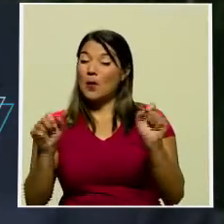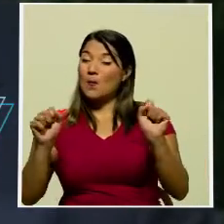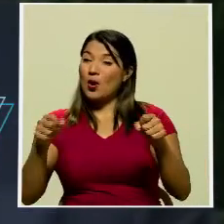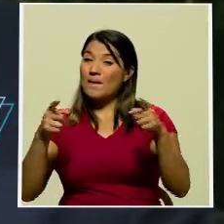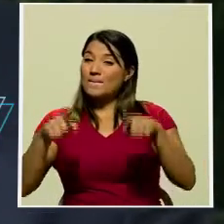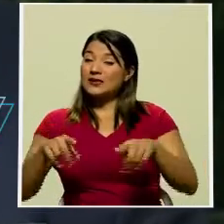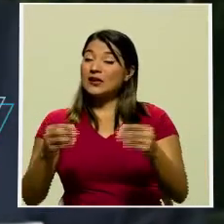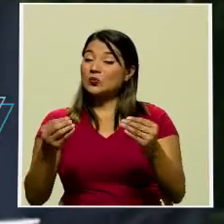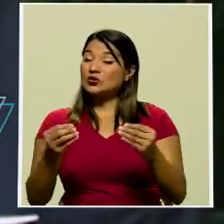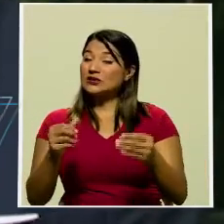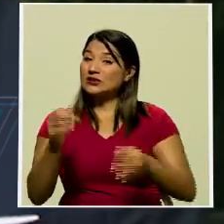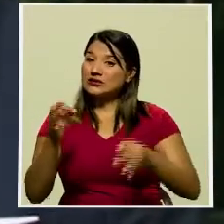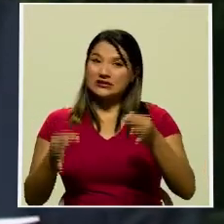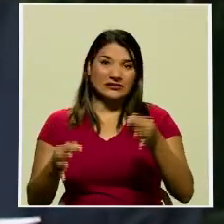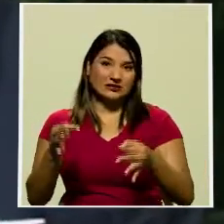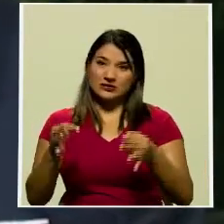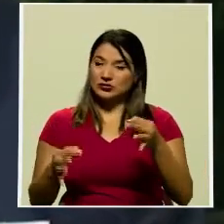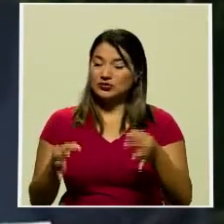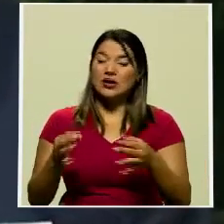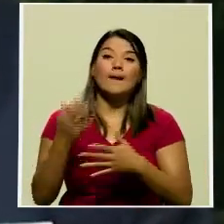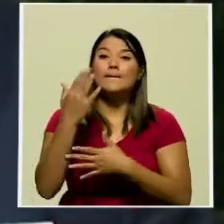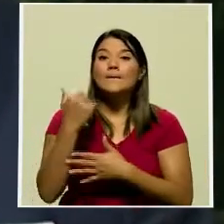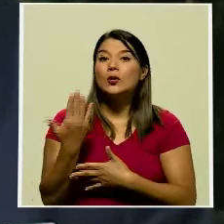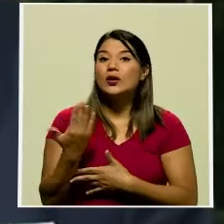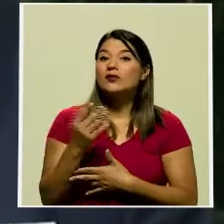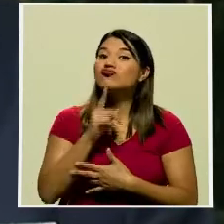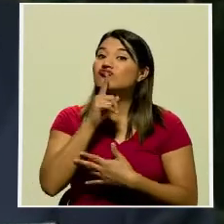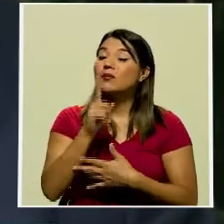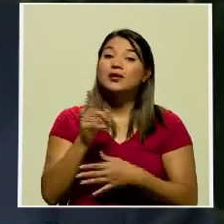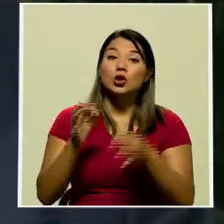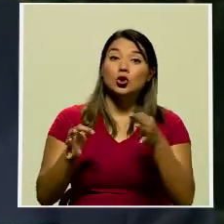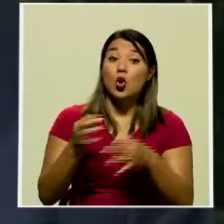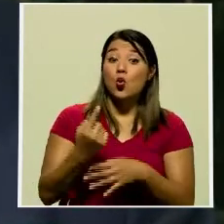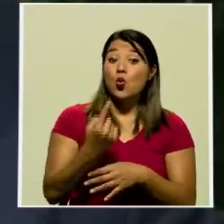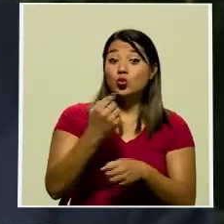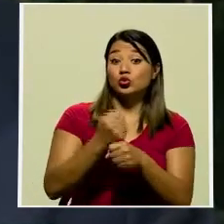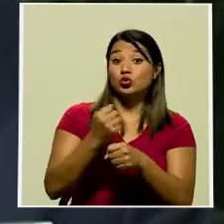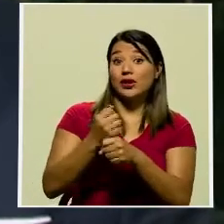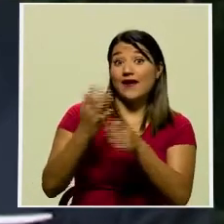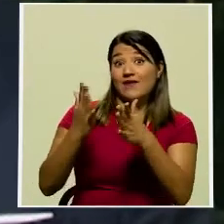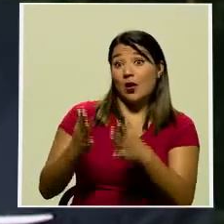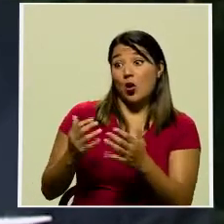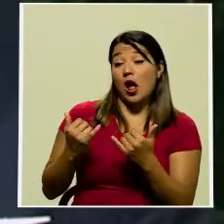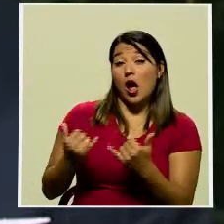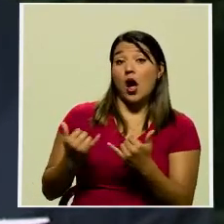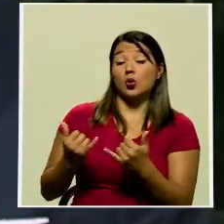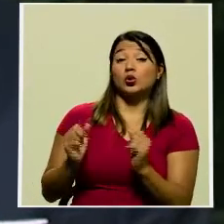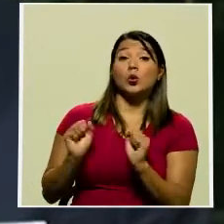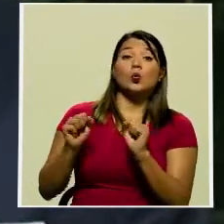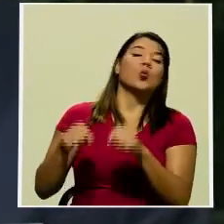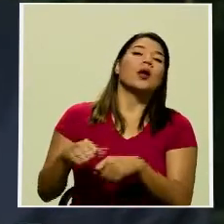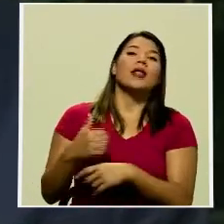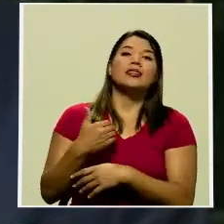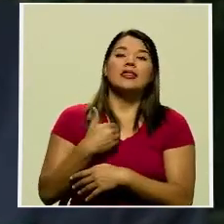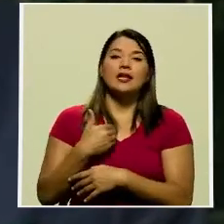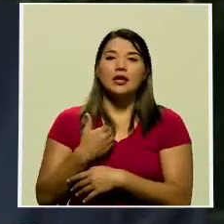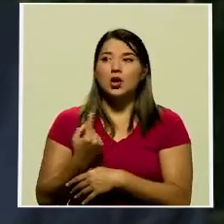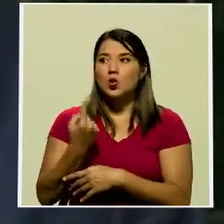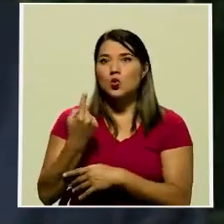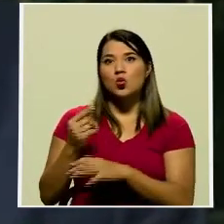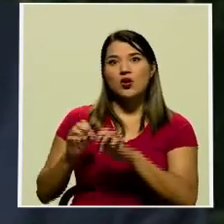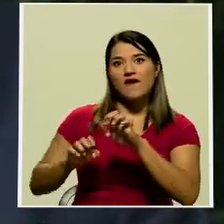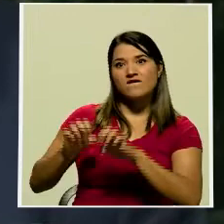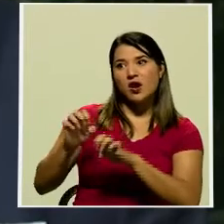algunas otras fracciones, porque realmente es una injusticia. Hoy un funcionario que pueda tener una calificación